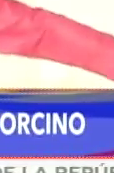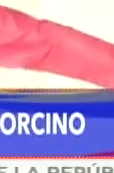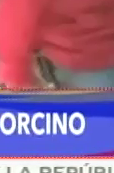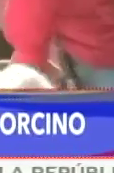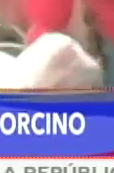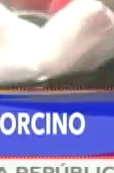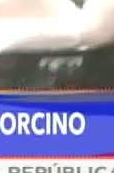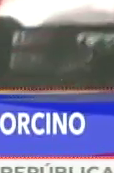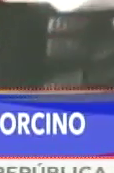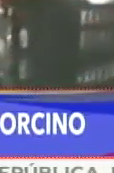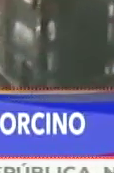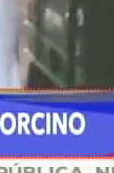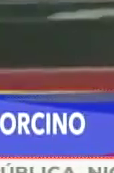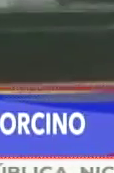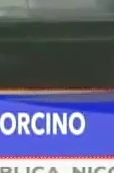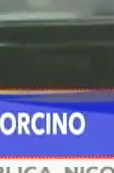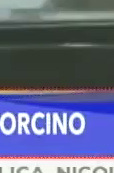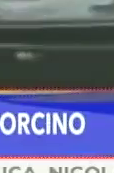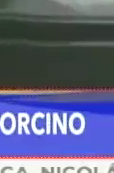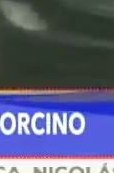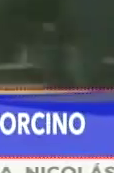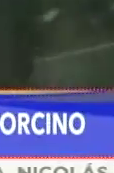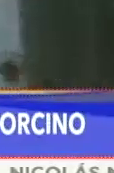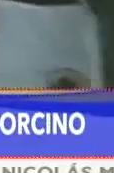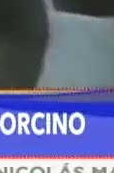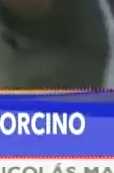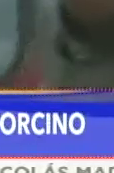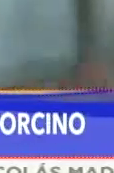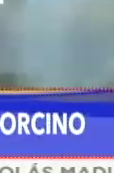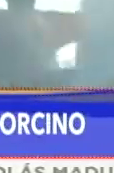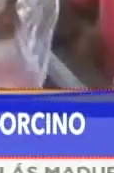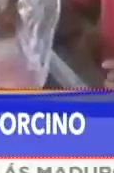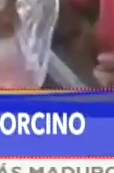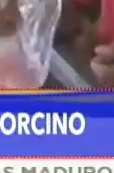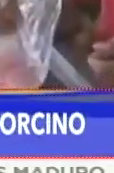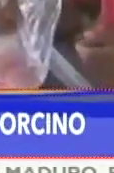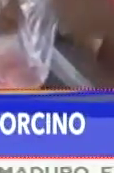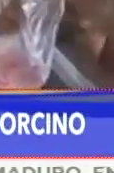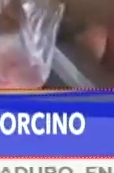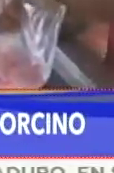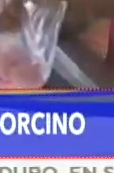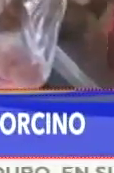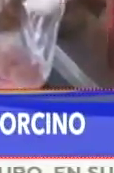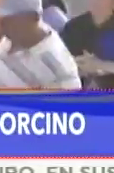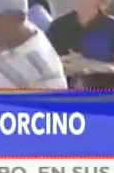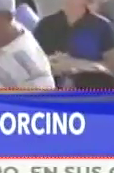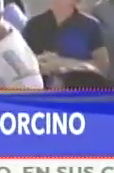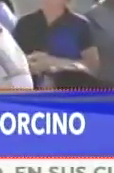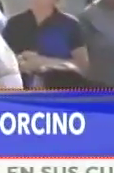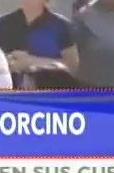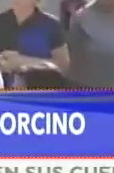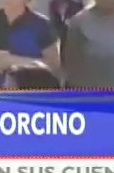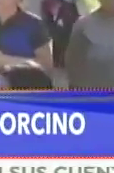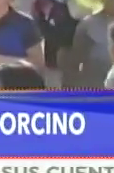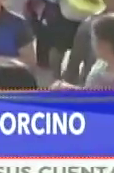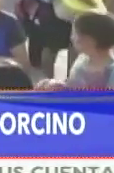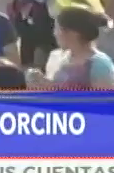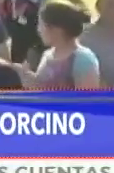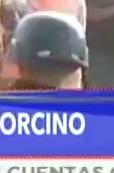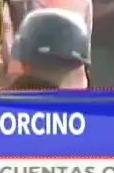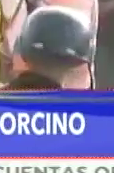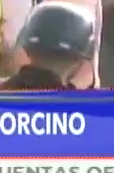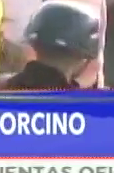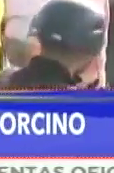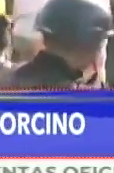mercados populares, en una unidad móvil que nosotros tenemos, llevar a los mercados populares el producto